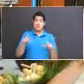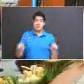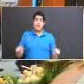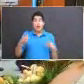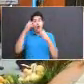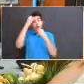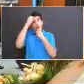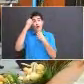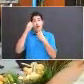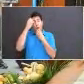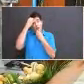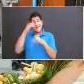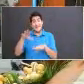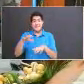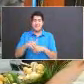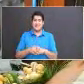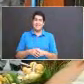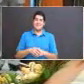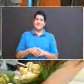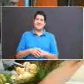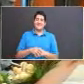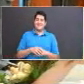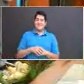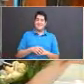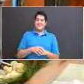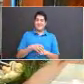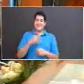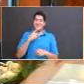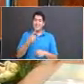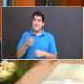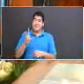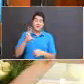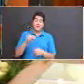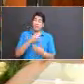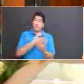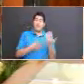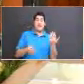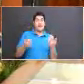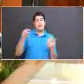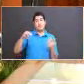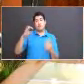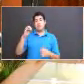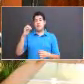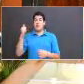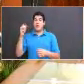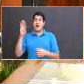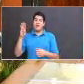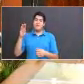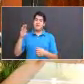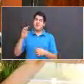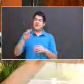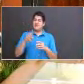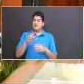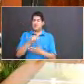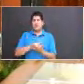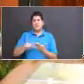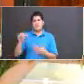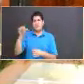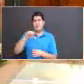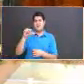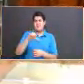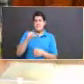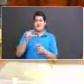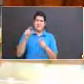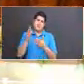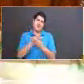sujetar. Pero mira, no nos vayamos, Moab es una tierra maldita. La Biblia lo dice claramente,